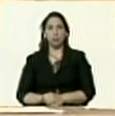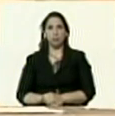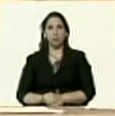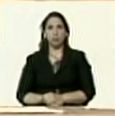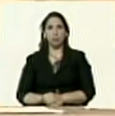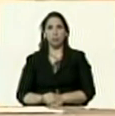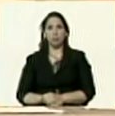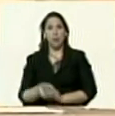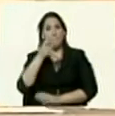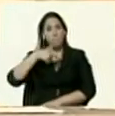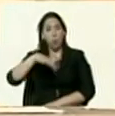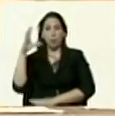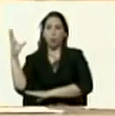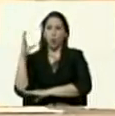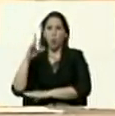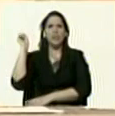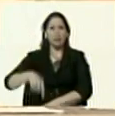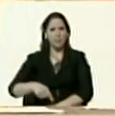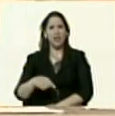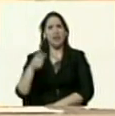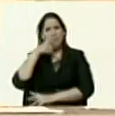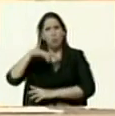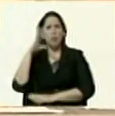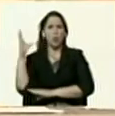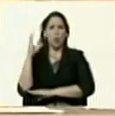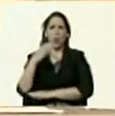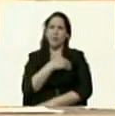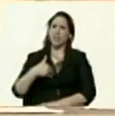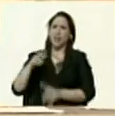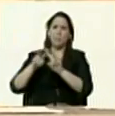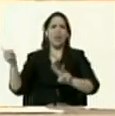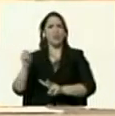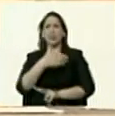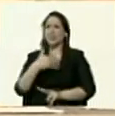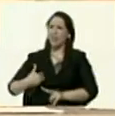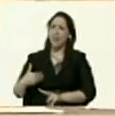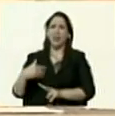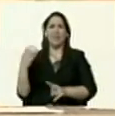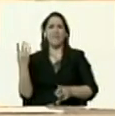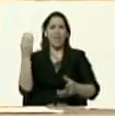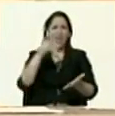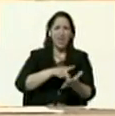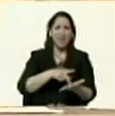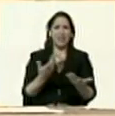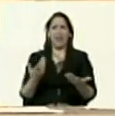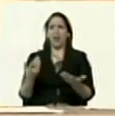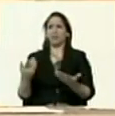Y el pueblo de Colombia también, el pueblo de Colombia quiere paz. No quieren que vengan los intrigantes del norte